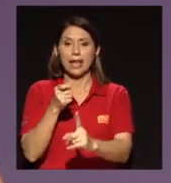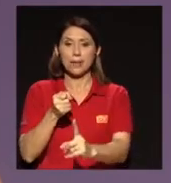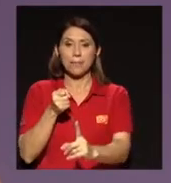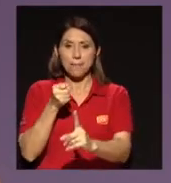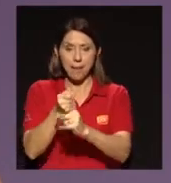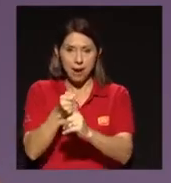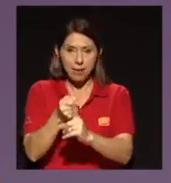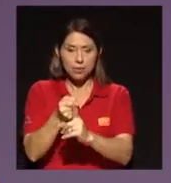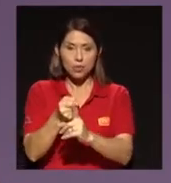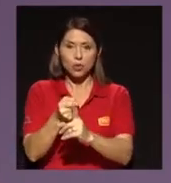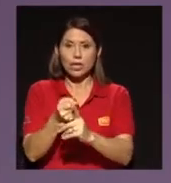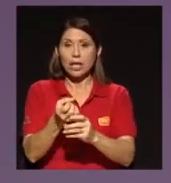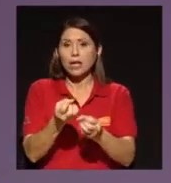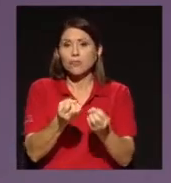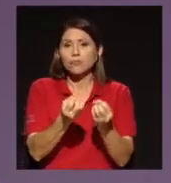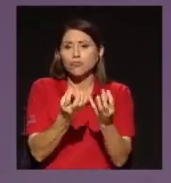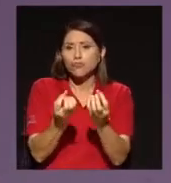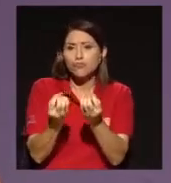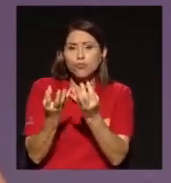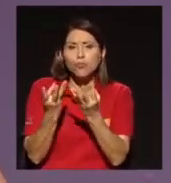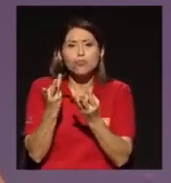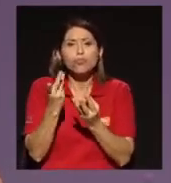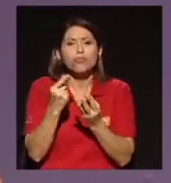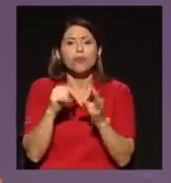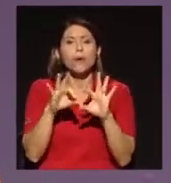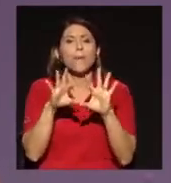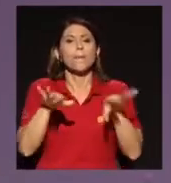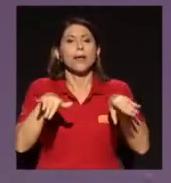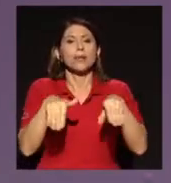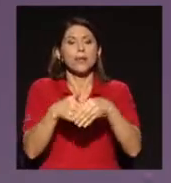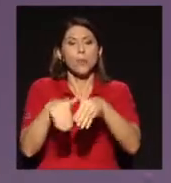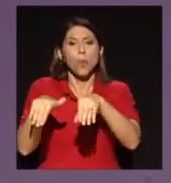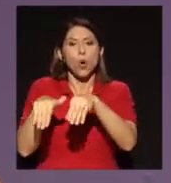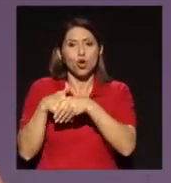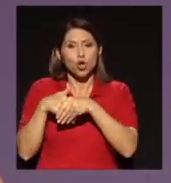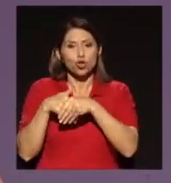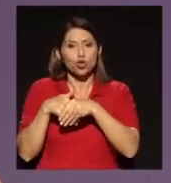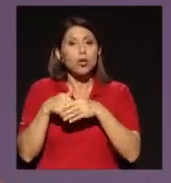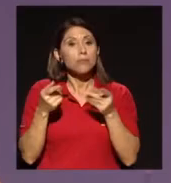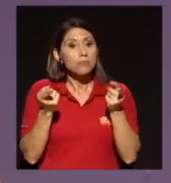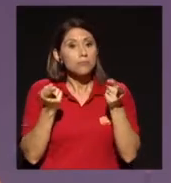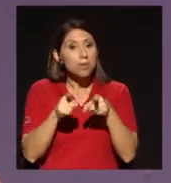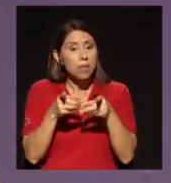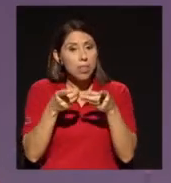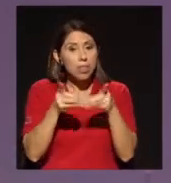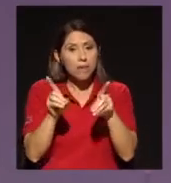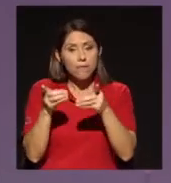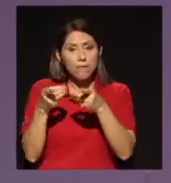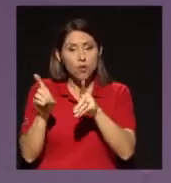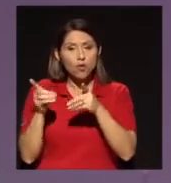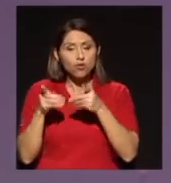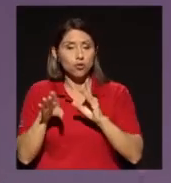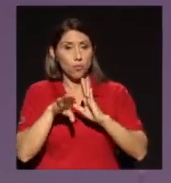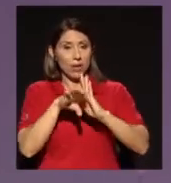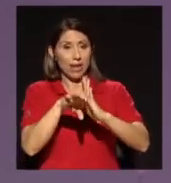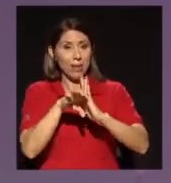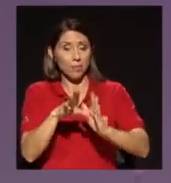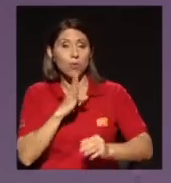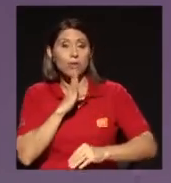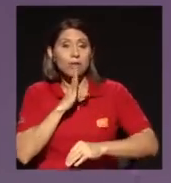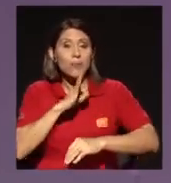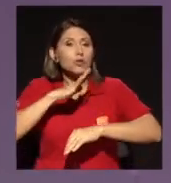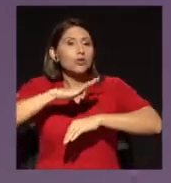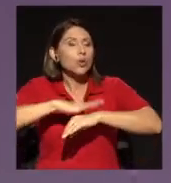de la cantidad de matrimonios que se dan, los divorcios que se dan. Es decir, por ejemplo, cuando hablamos de lo que